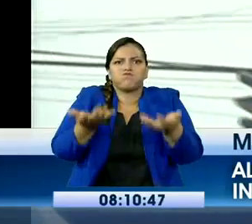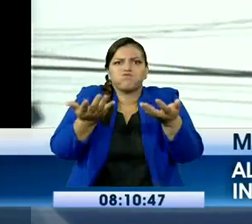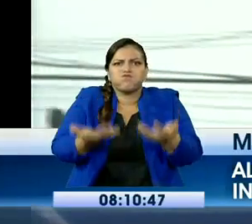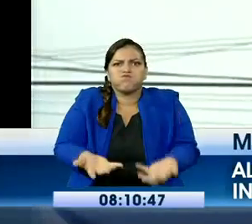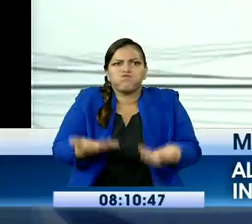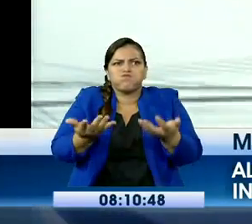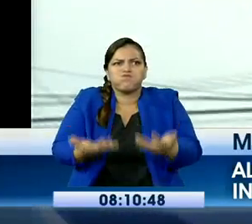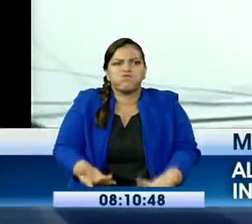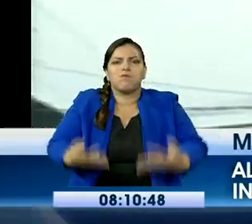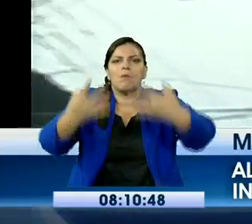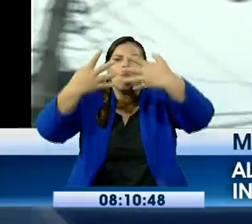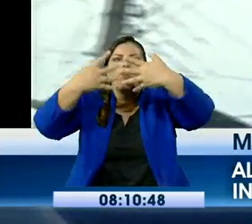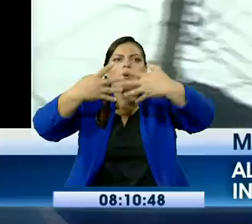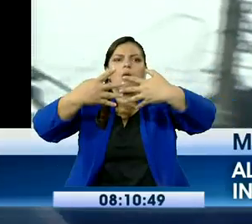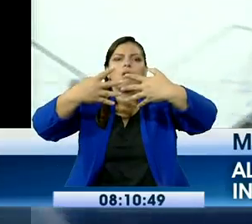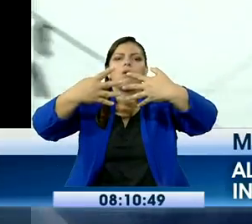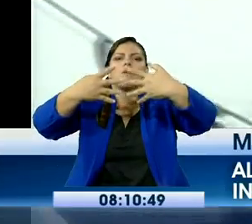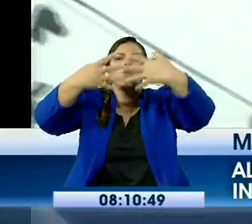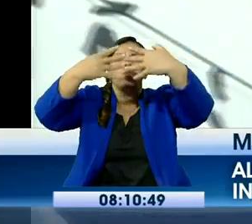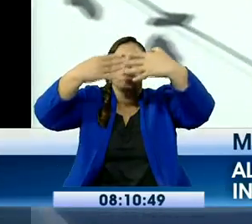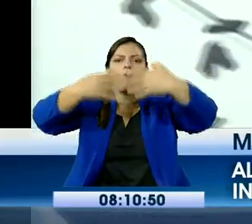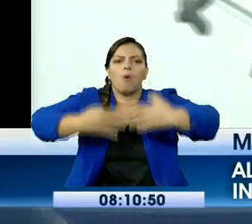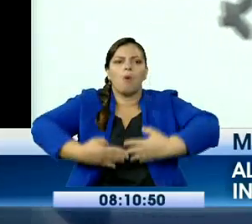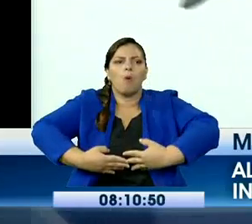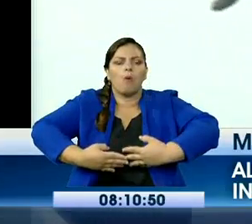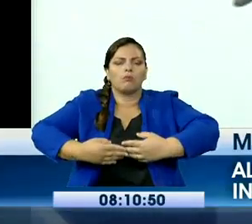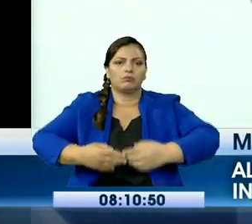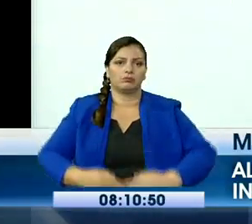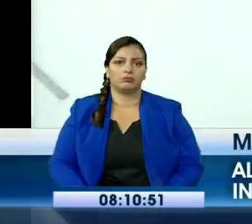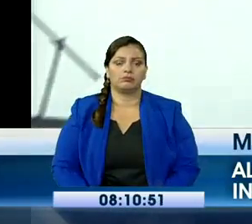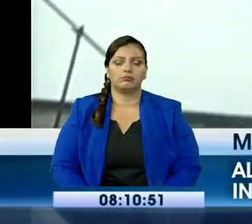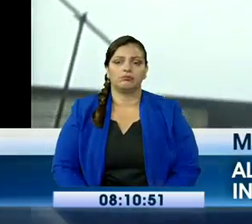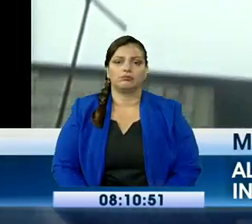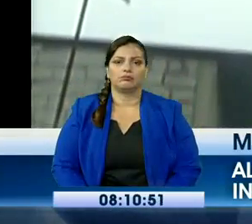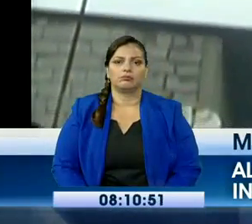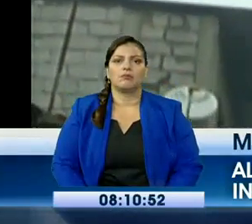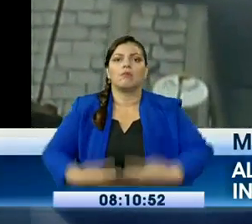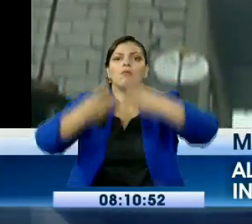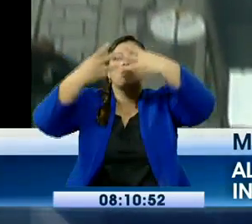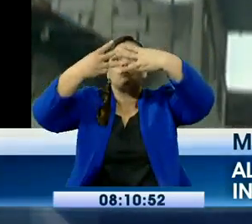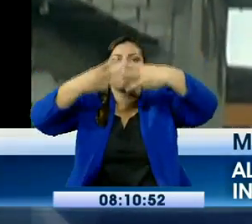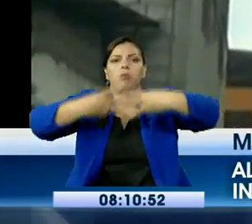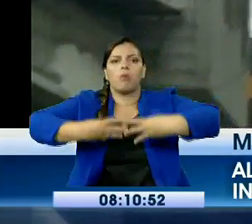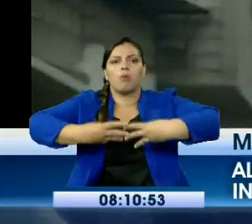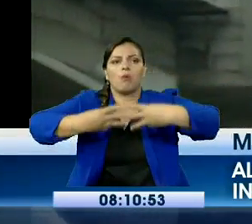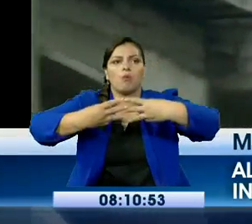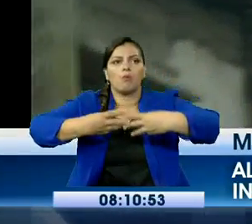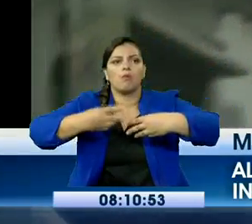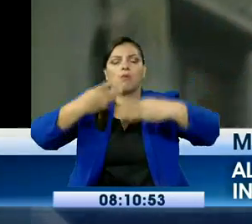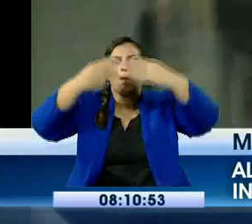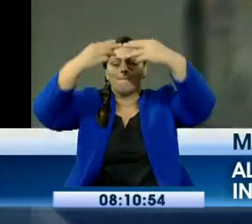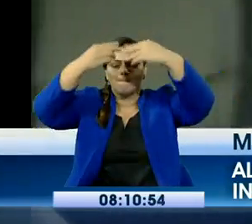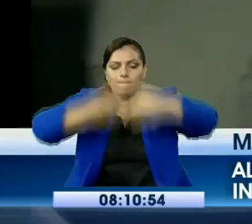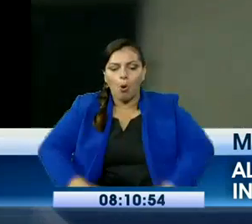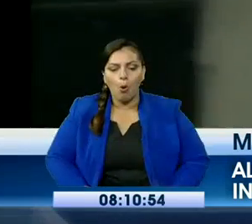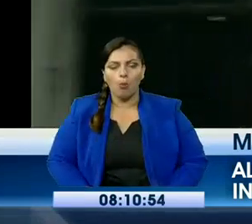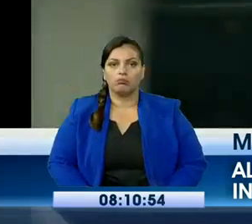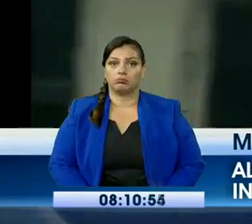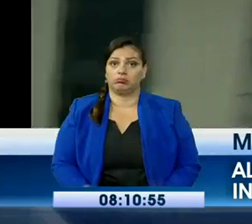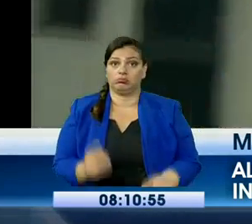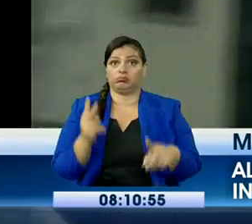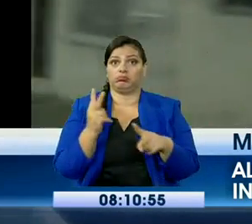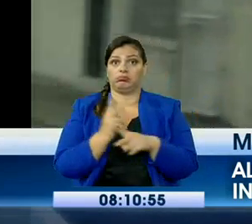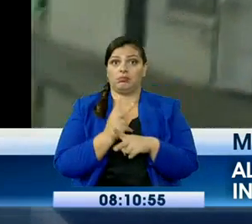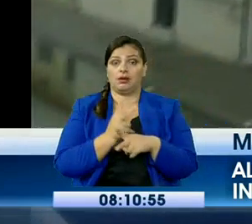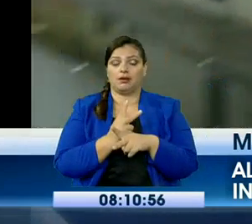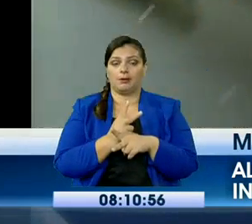eléctrico, de operadores de teléfono, puede causar un incidente que lamentablemente